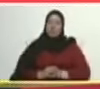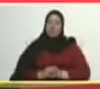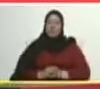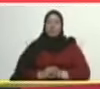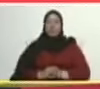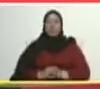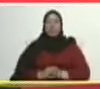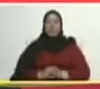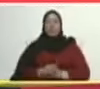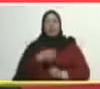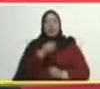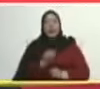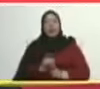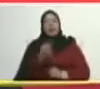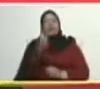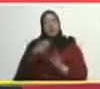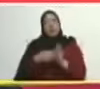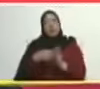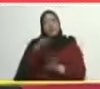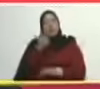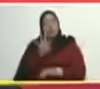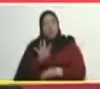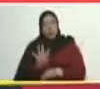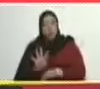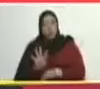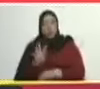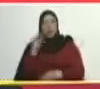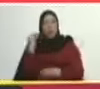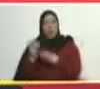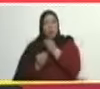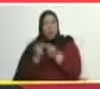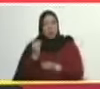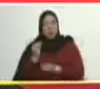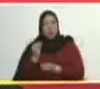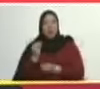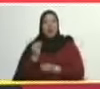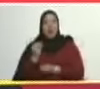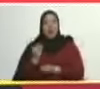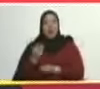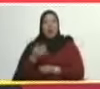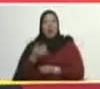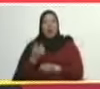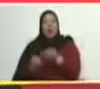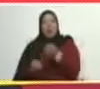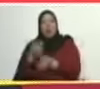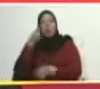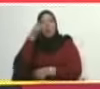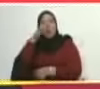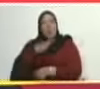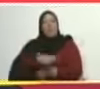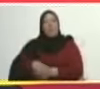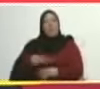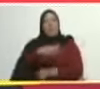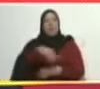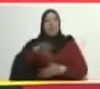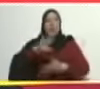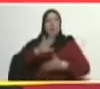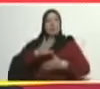Desde su creación en 2004, esta alianza ha sido un faro de esperanza para los pueblos de América Latina y el